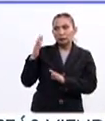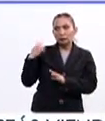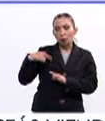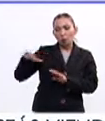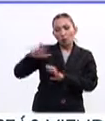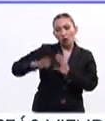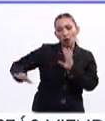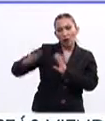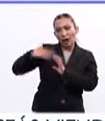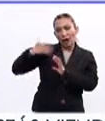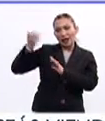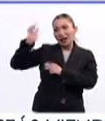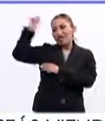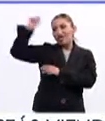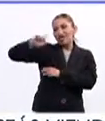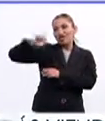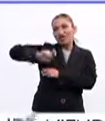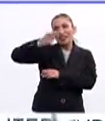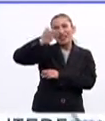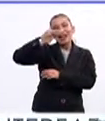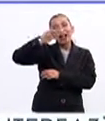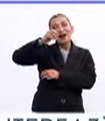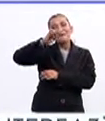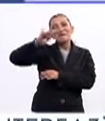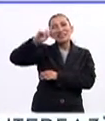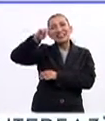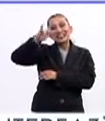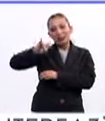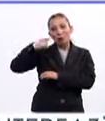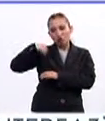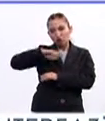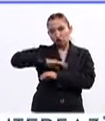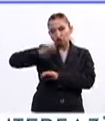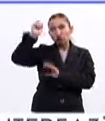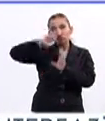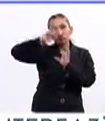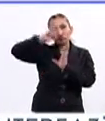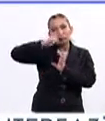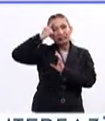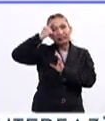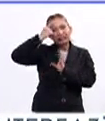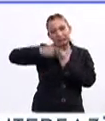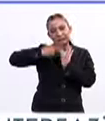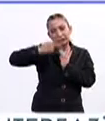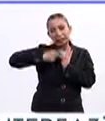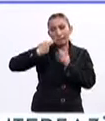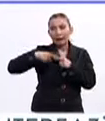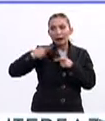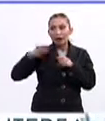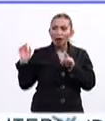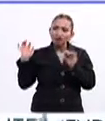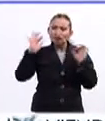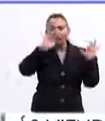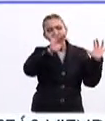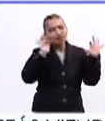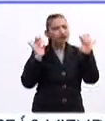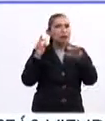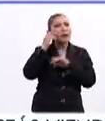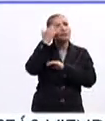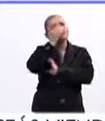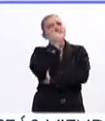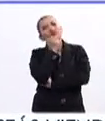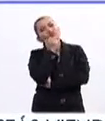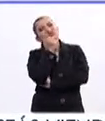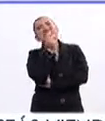venimos de un medio del graffiti, entonces cuando estamos pintando, regularmente las personas se acercan como para